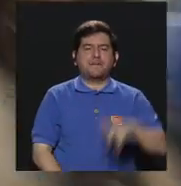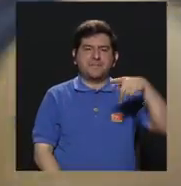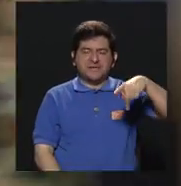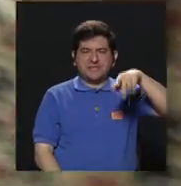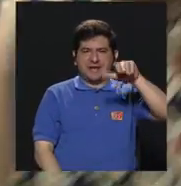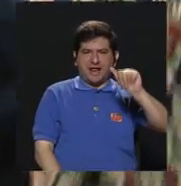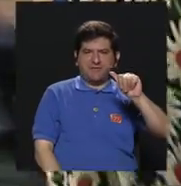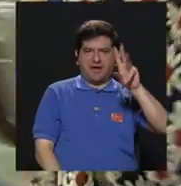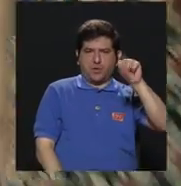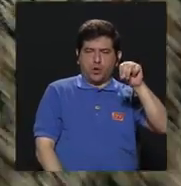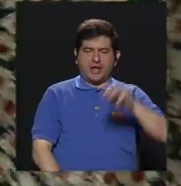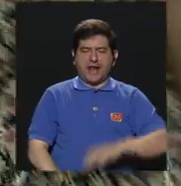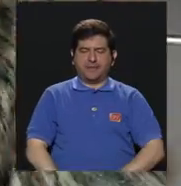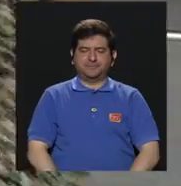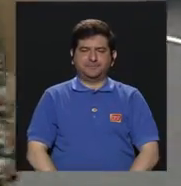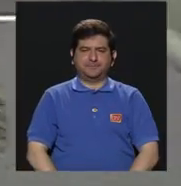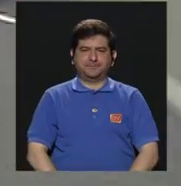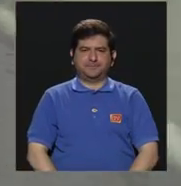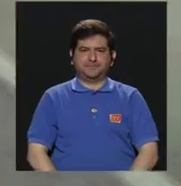Molina.